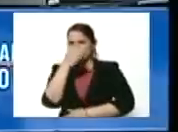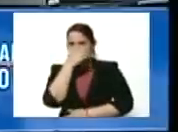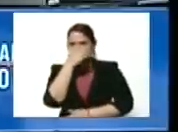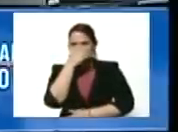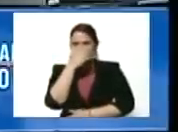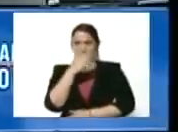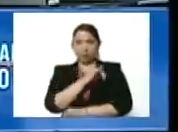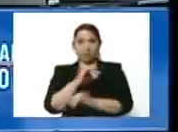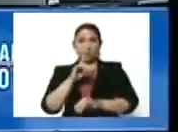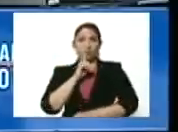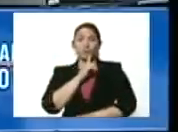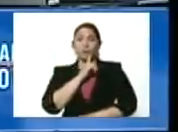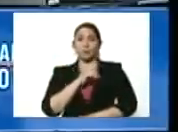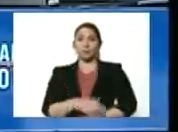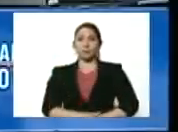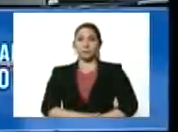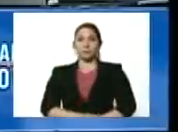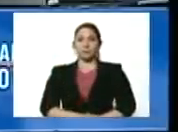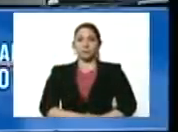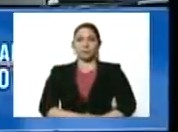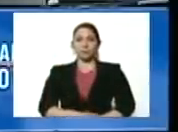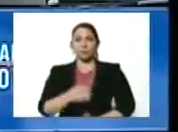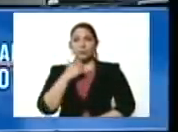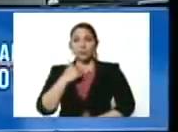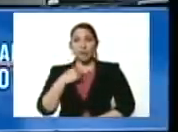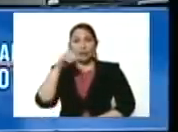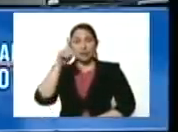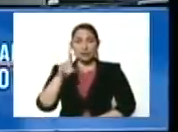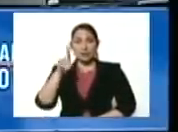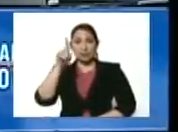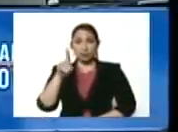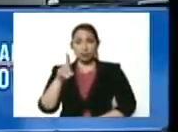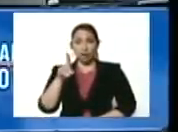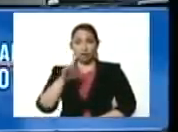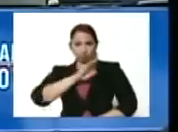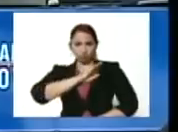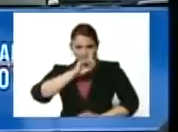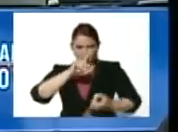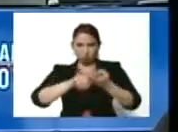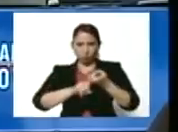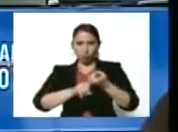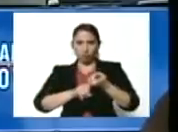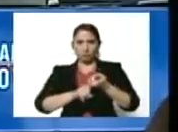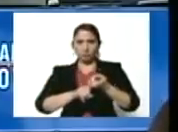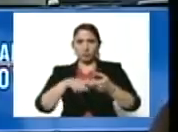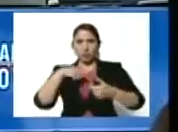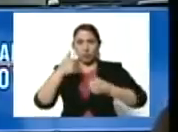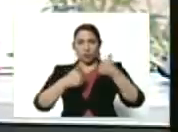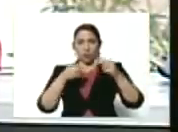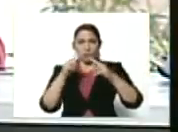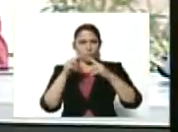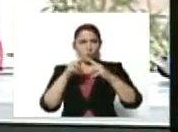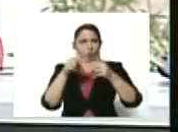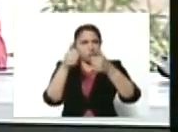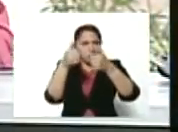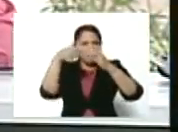el nombramiento. Me decía la diputada Silvia Flores, a la cual conozco muy